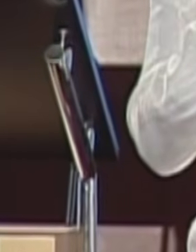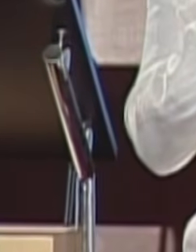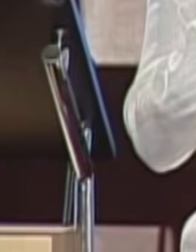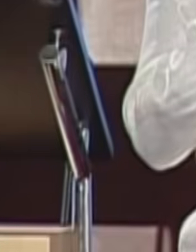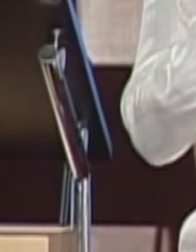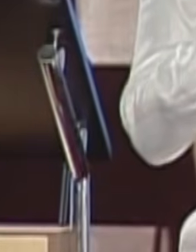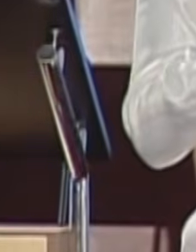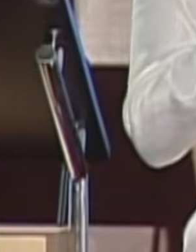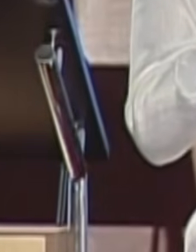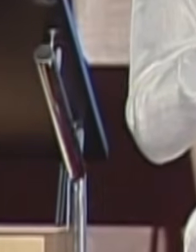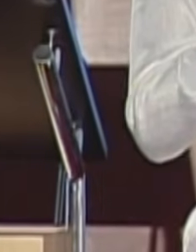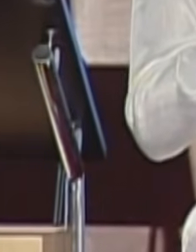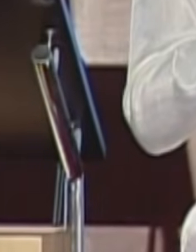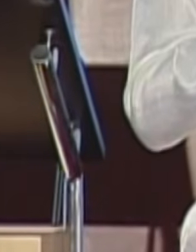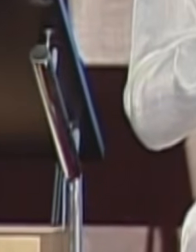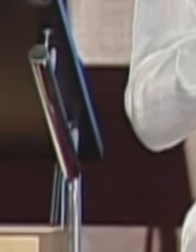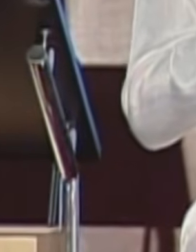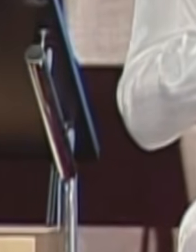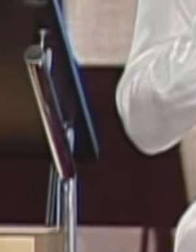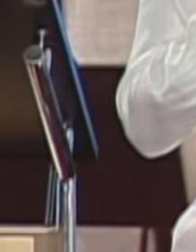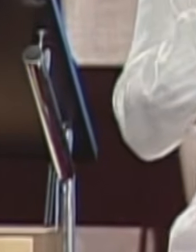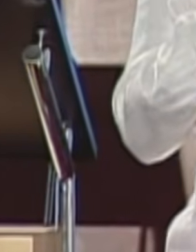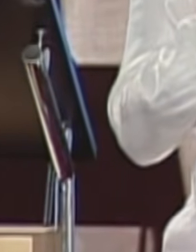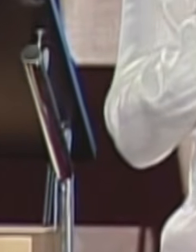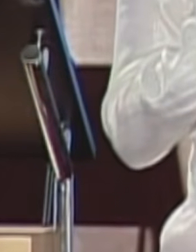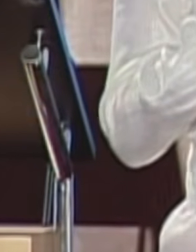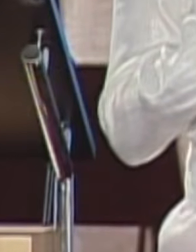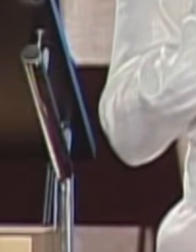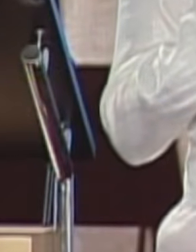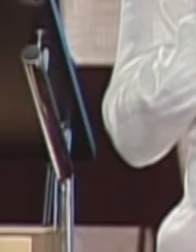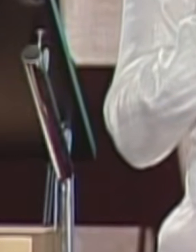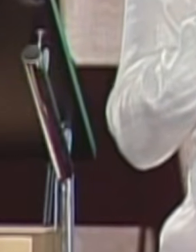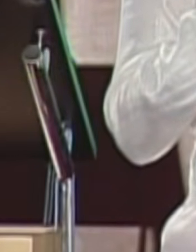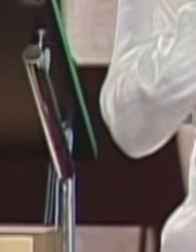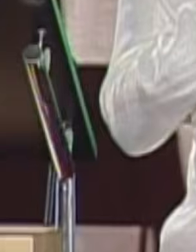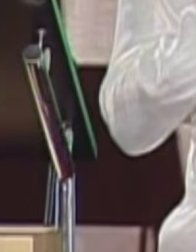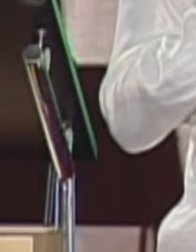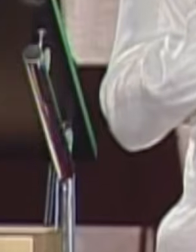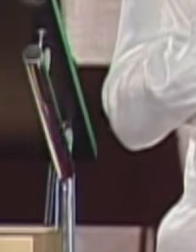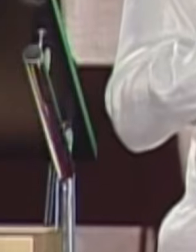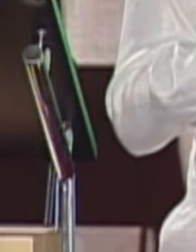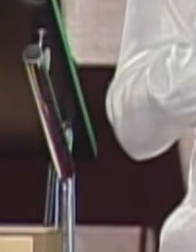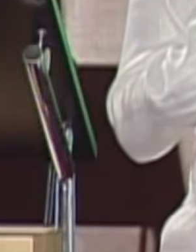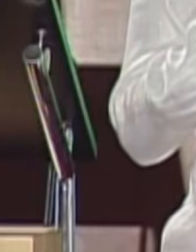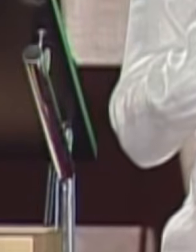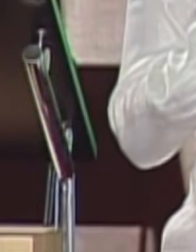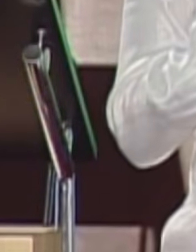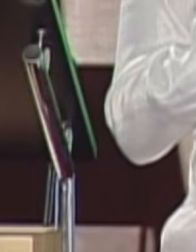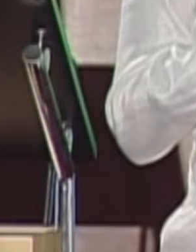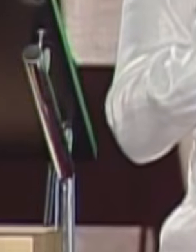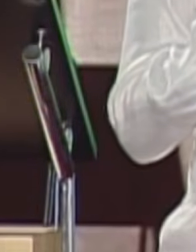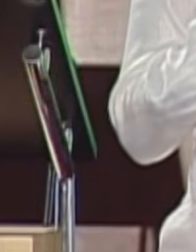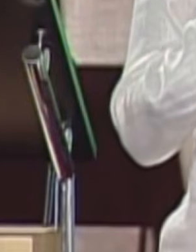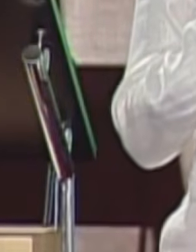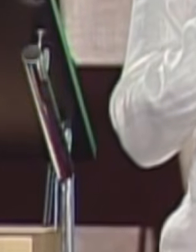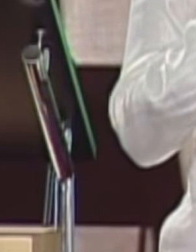dejar de fumar, cómo debe comer y qué no debe comer la persona que sufre migrañas. Así este tipo entonces de eventos es